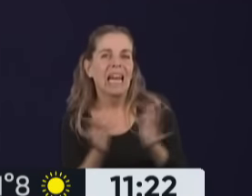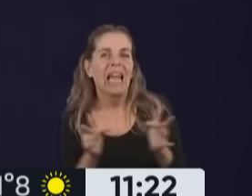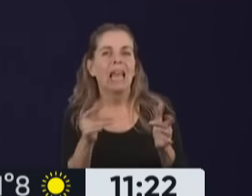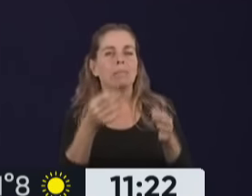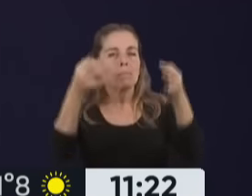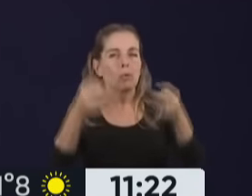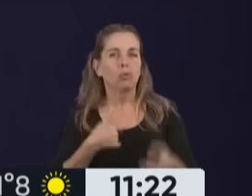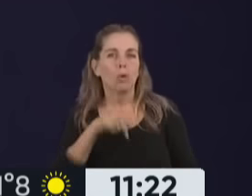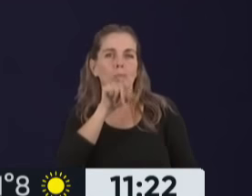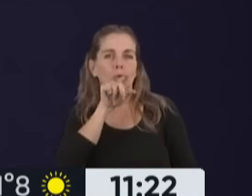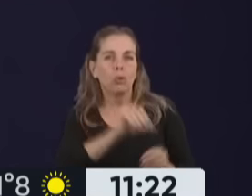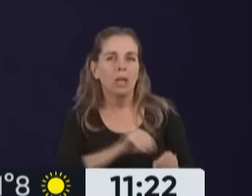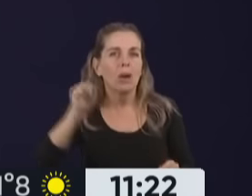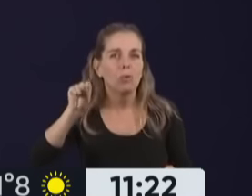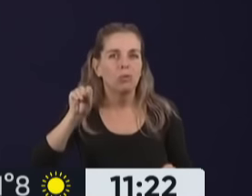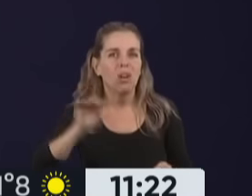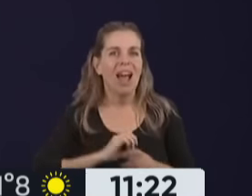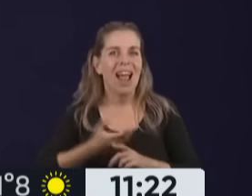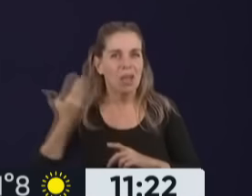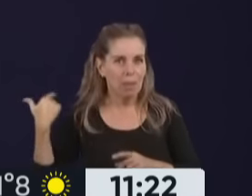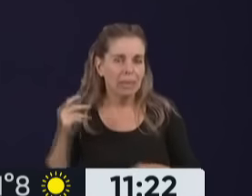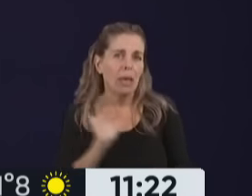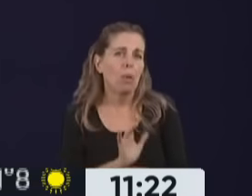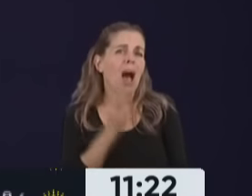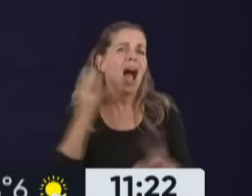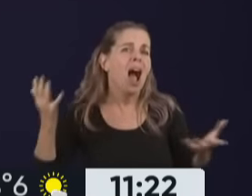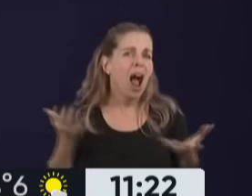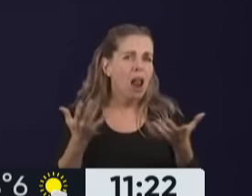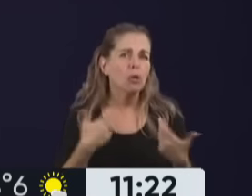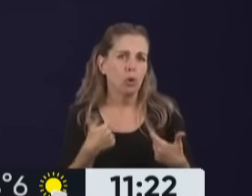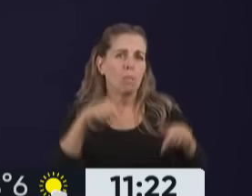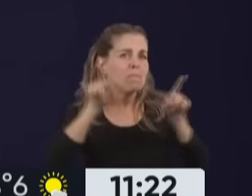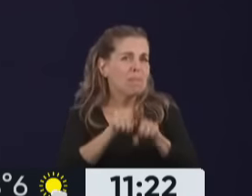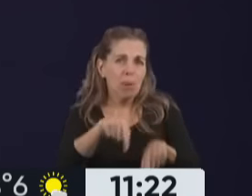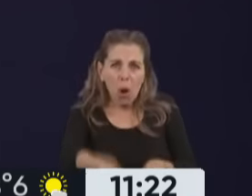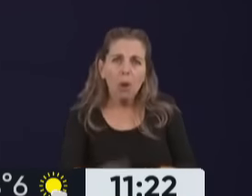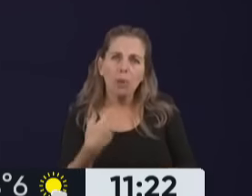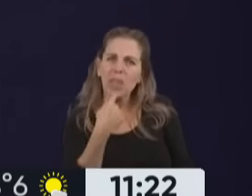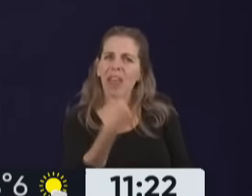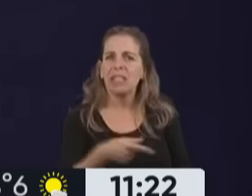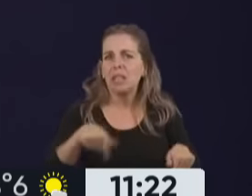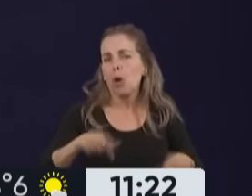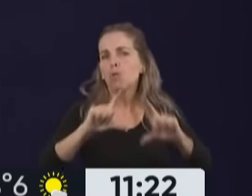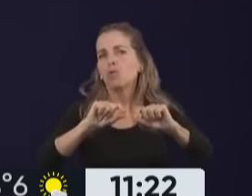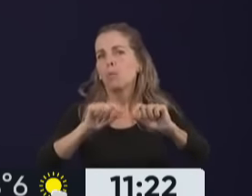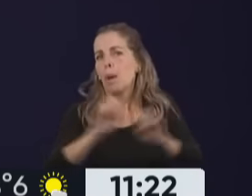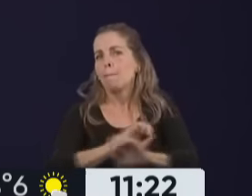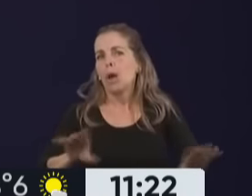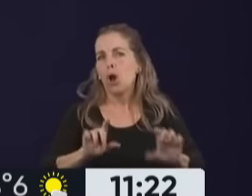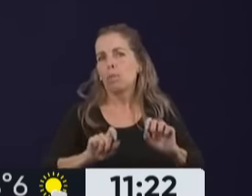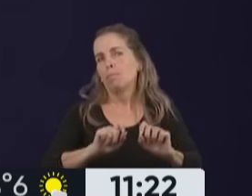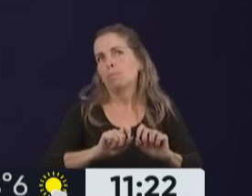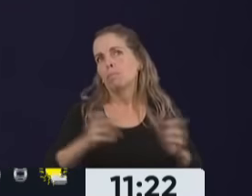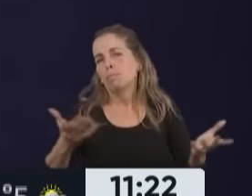tweet como algo que yo en realidad podría haber dicho hoy con un número, si se quiere, peor, porque en aquel momento